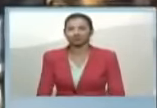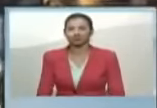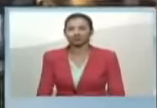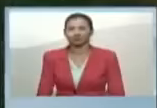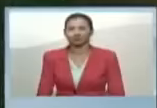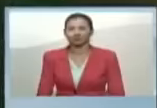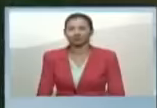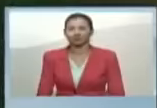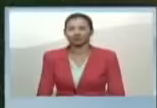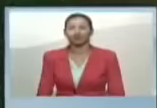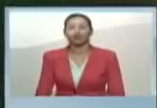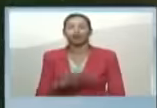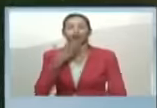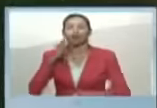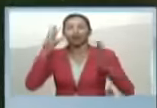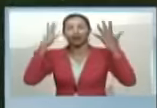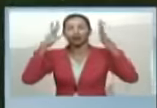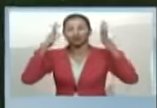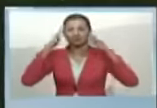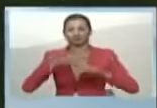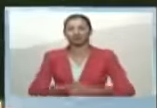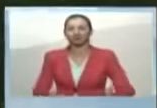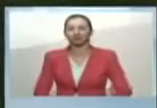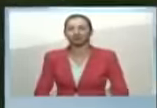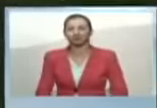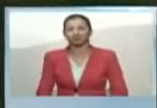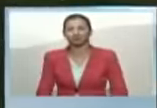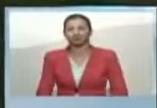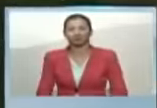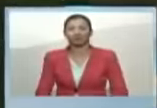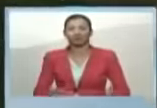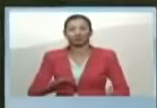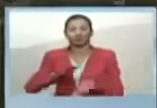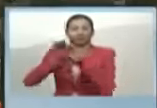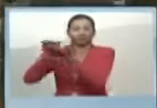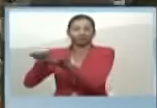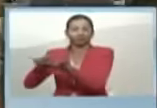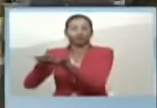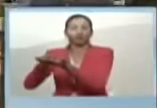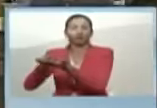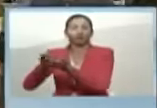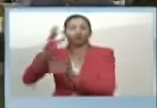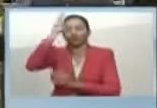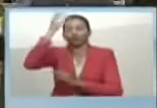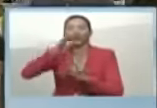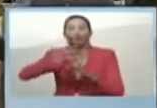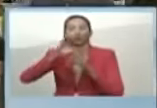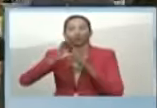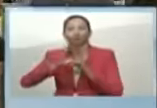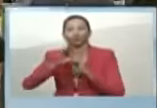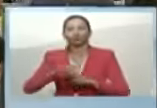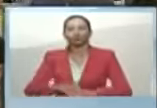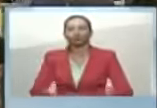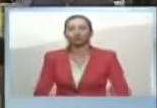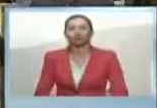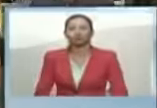Gracias, un aplauso a Livio. Gracias, guárdame esto aquí, del Consejo de la Cultura, por favor.